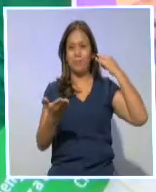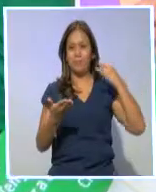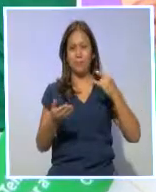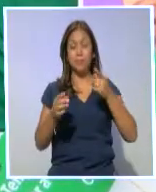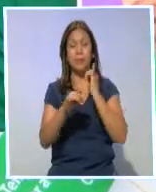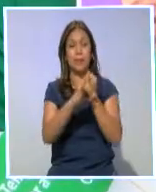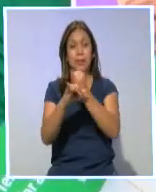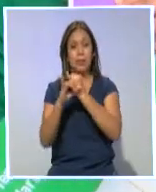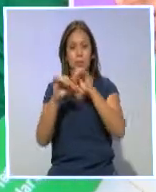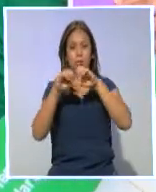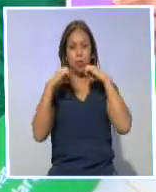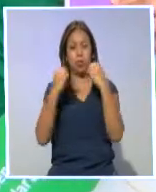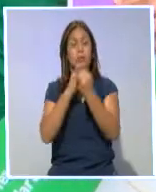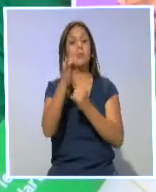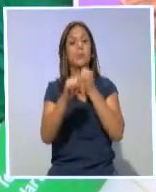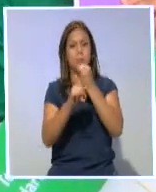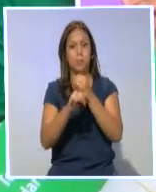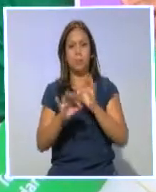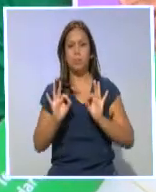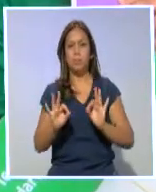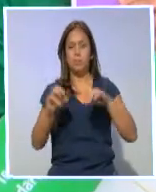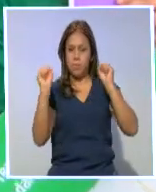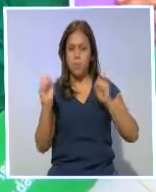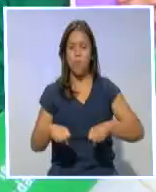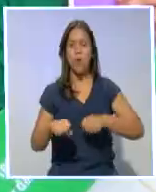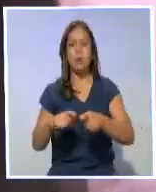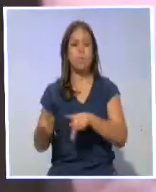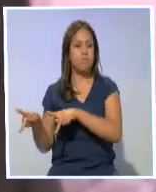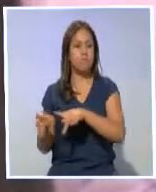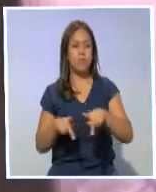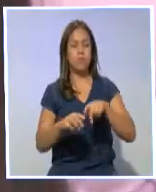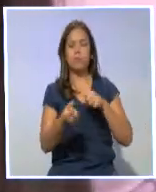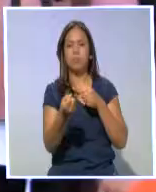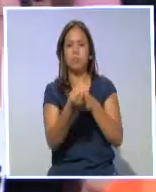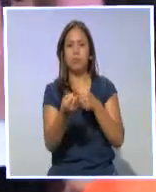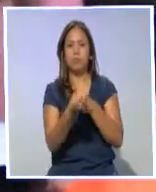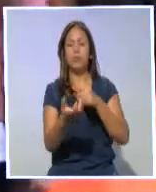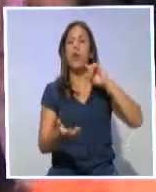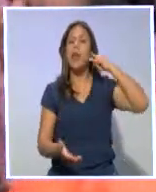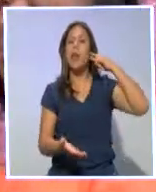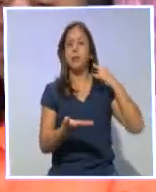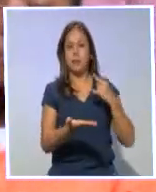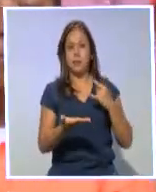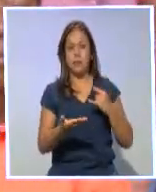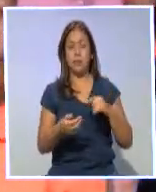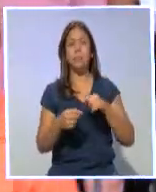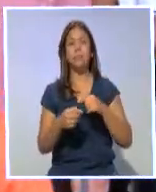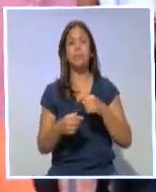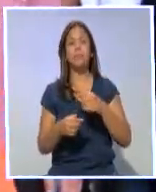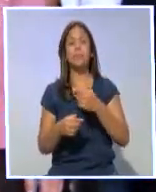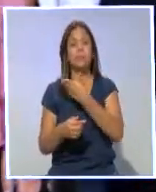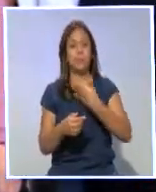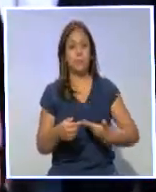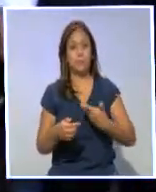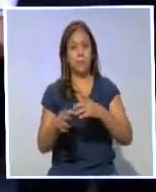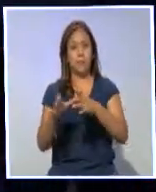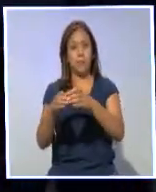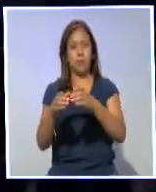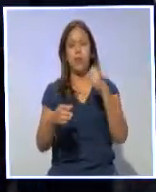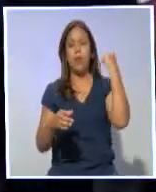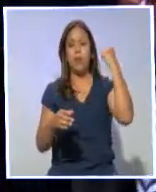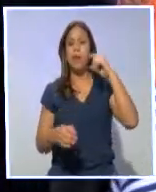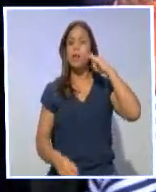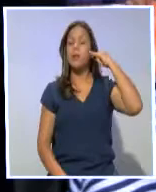instituciones y organismos internacionales expusieron sus planes y proyectos en favor de las niñas. El titular del Grupo Parlamentario por los Derechos de Niños, Niñas